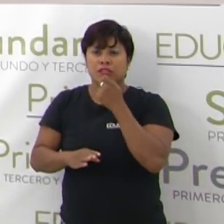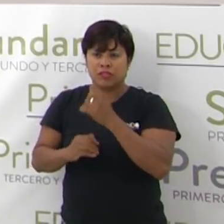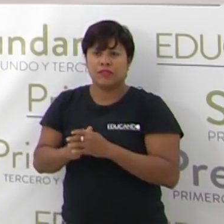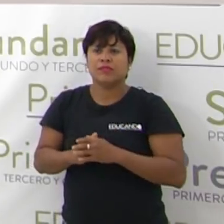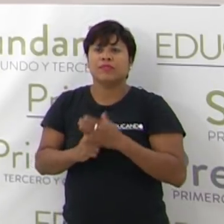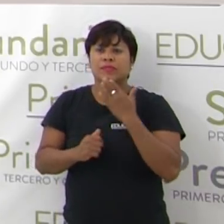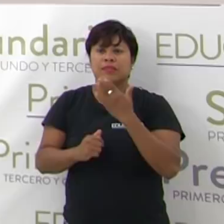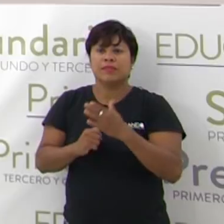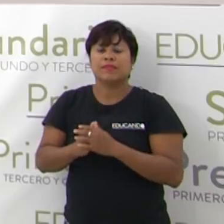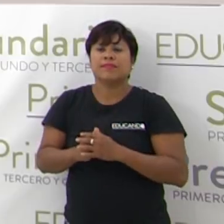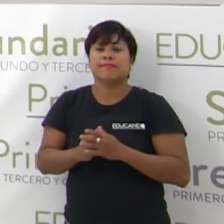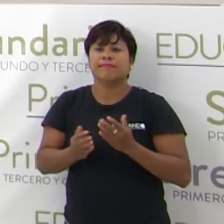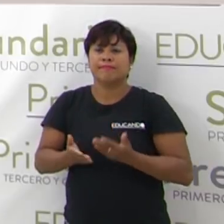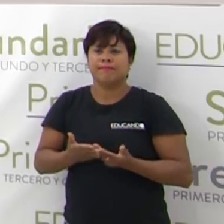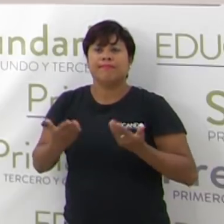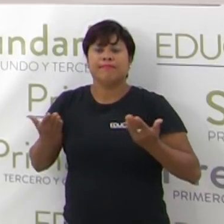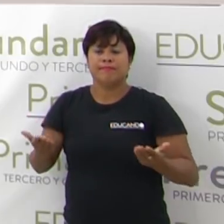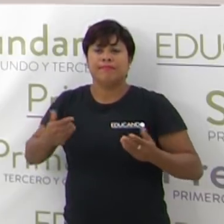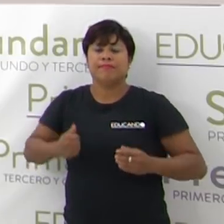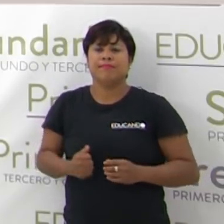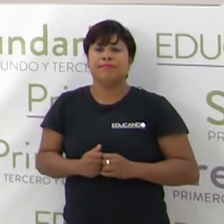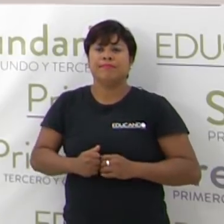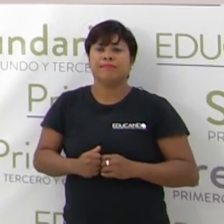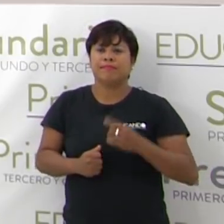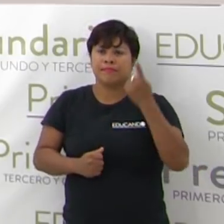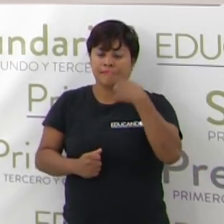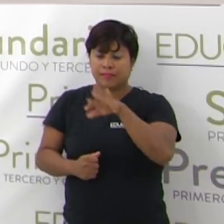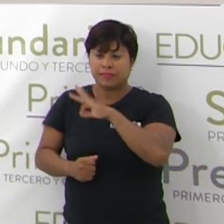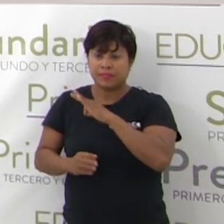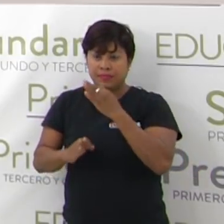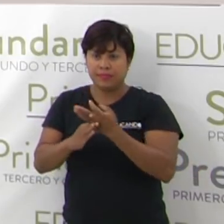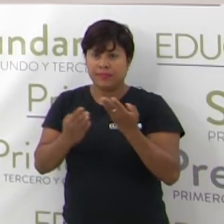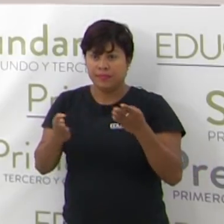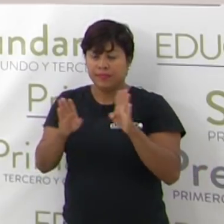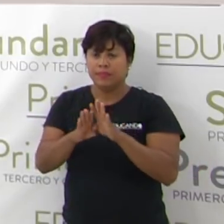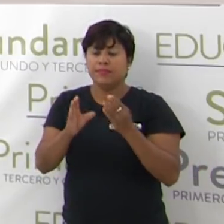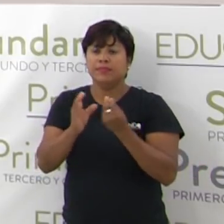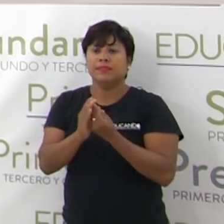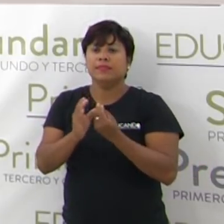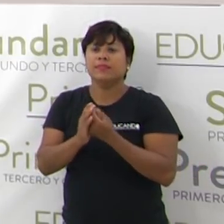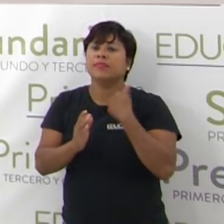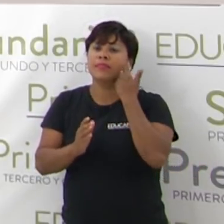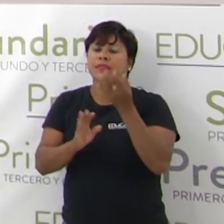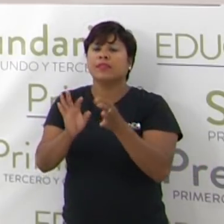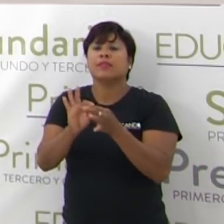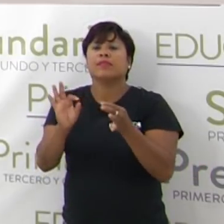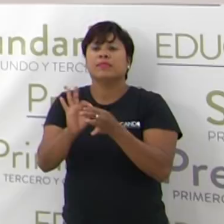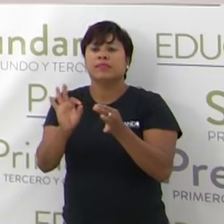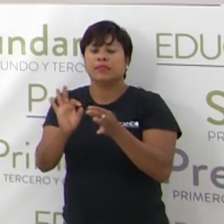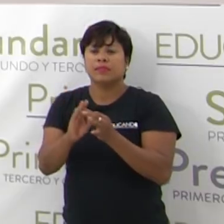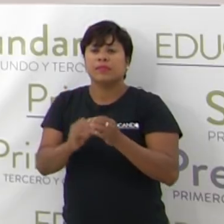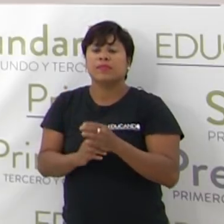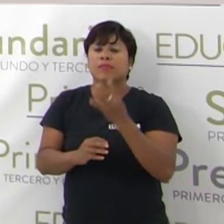Bueno, ahora bien, para poder cerrar esta clase, quiero explicarles, darles